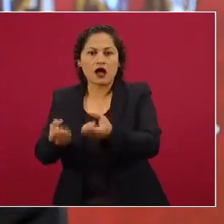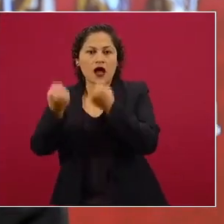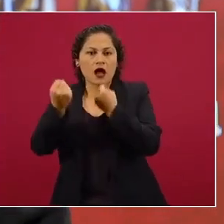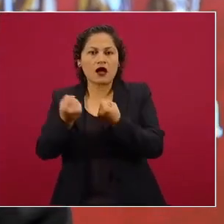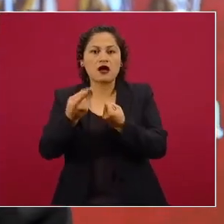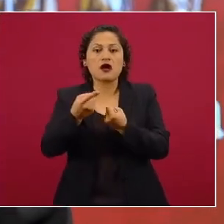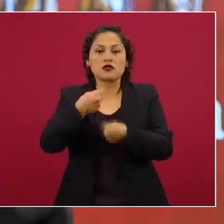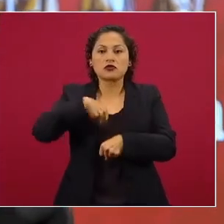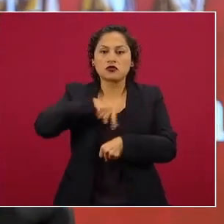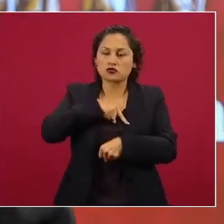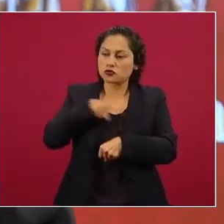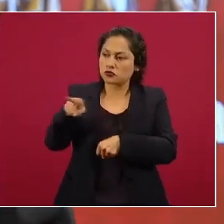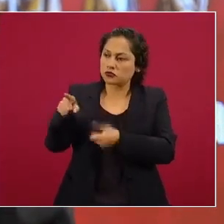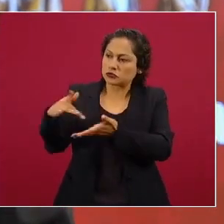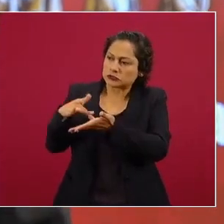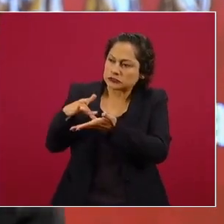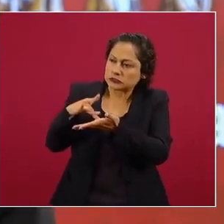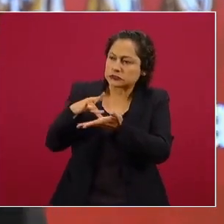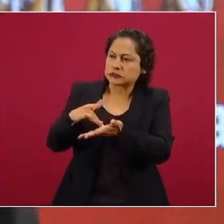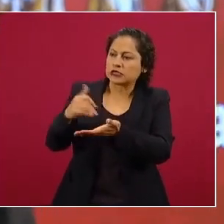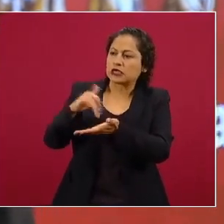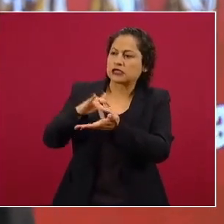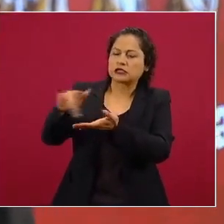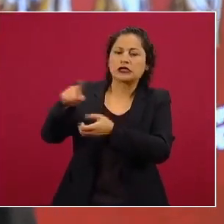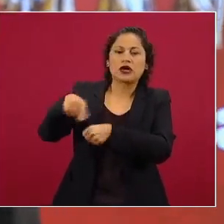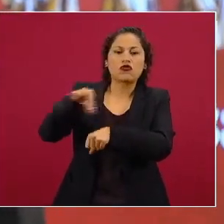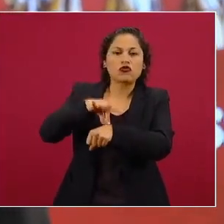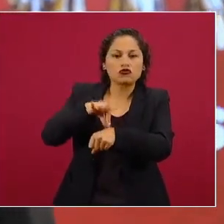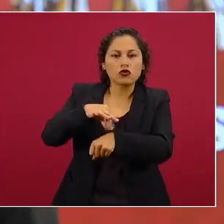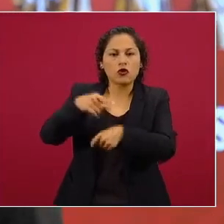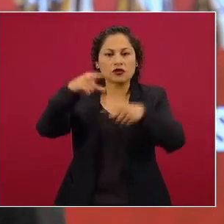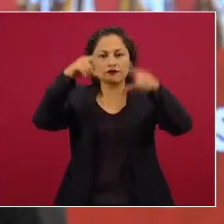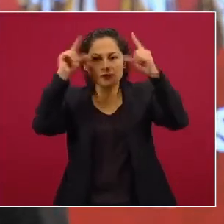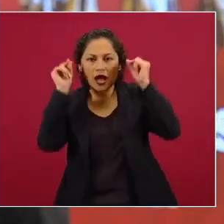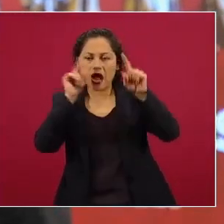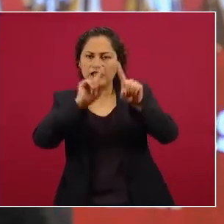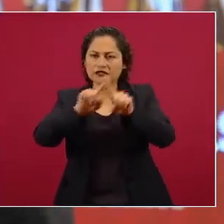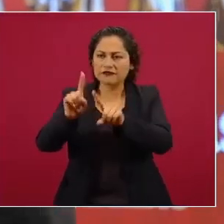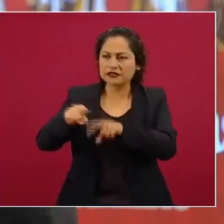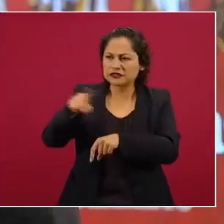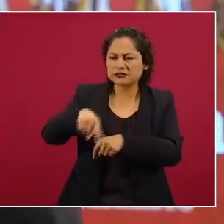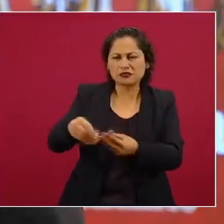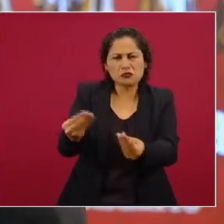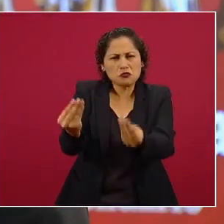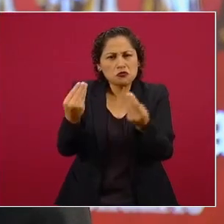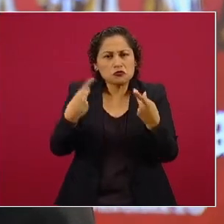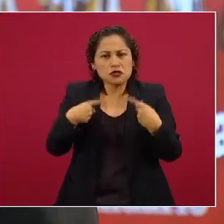de doctores, de enfermeras, de mucha gente que está ayudando.